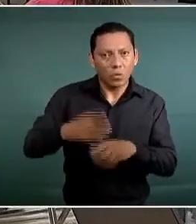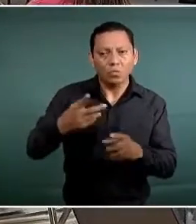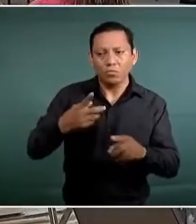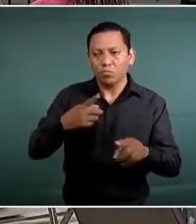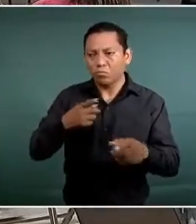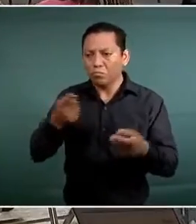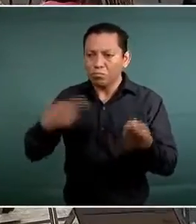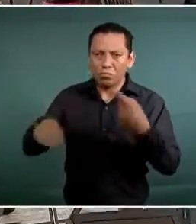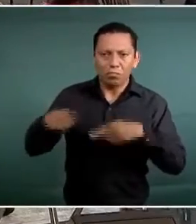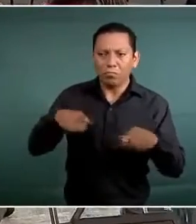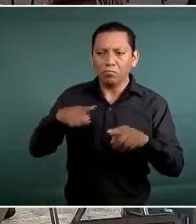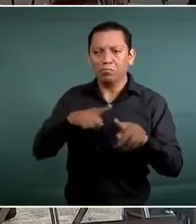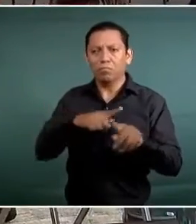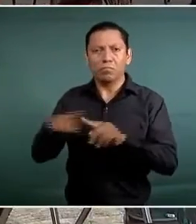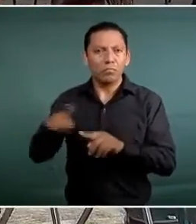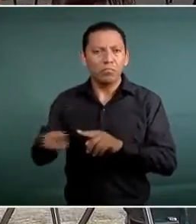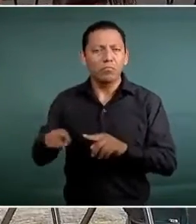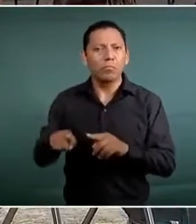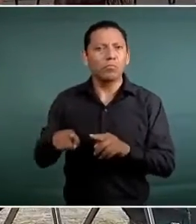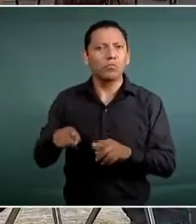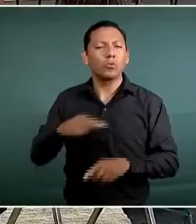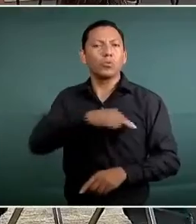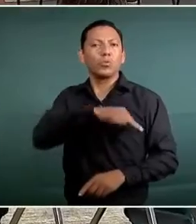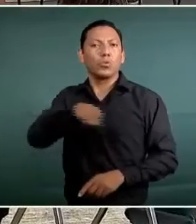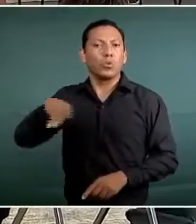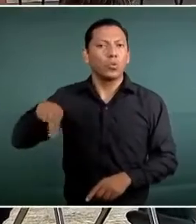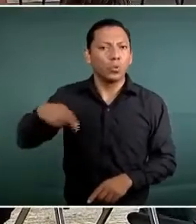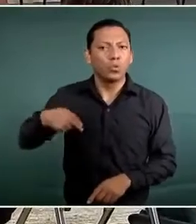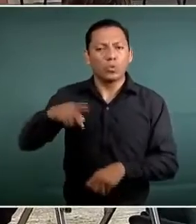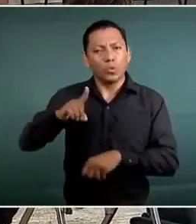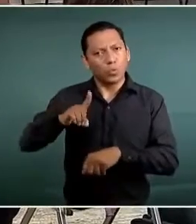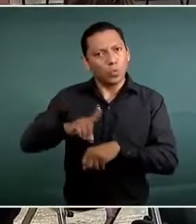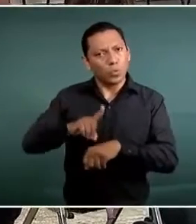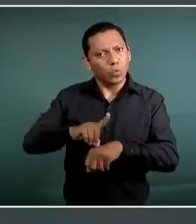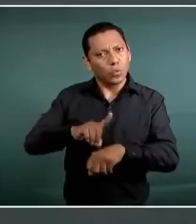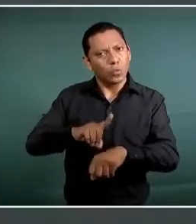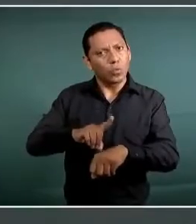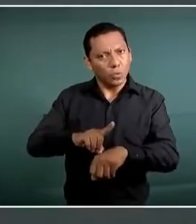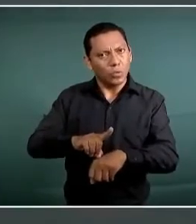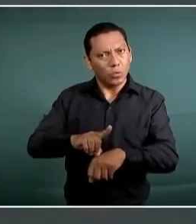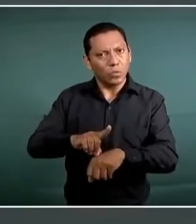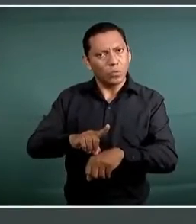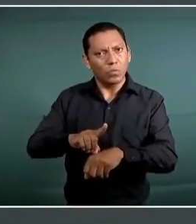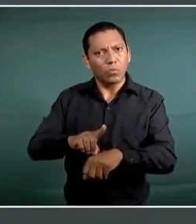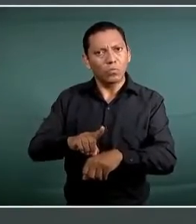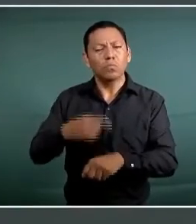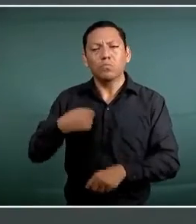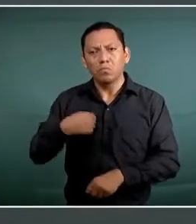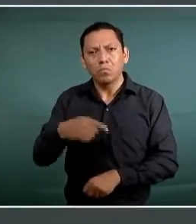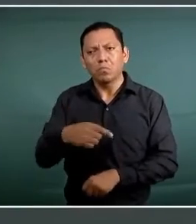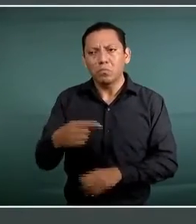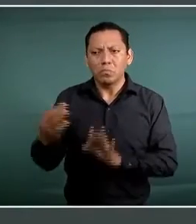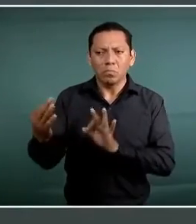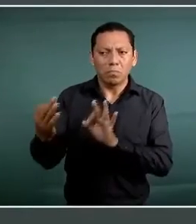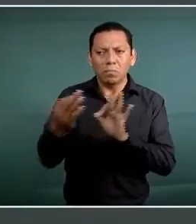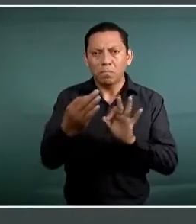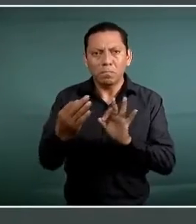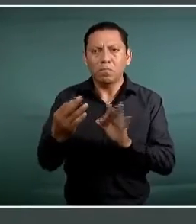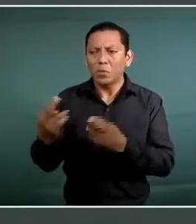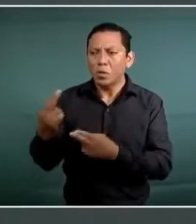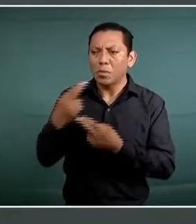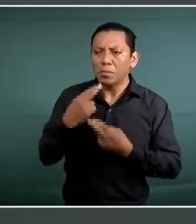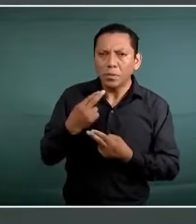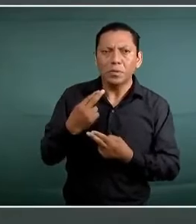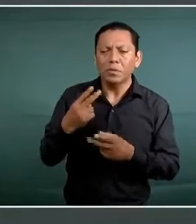Nosotros todos los días recibimos personalmente el